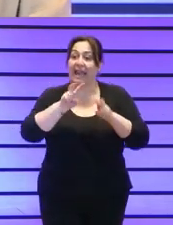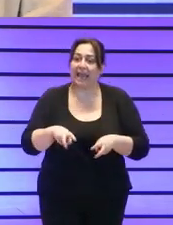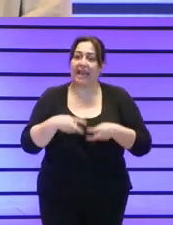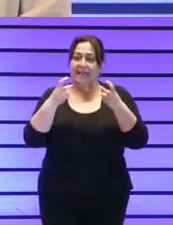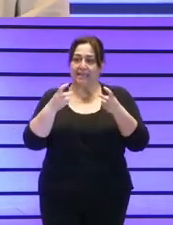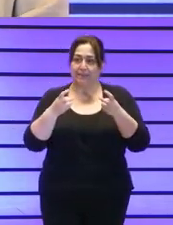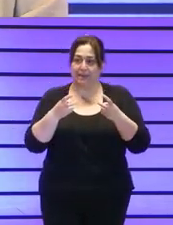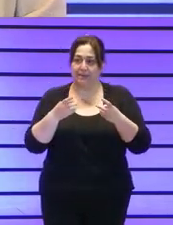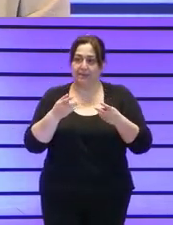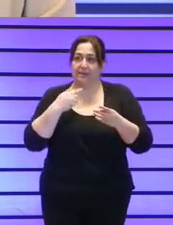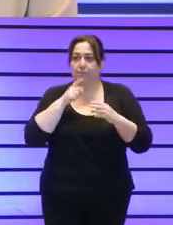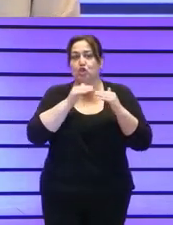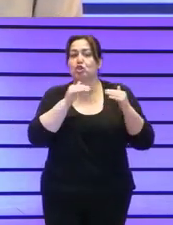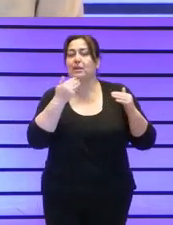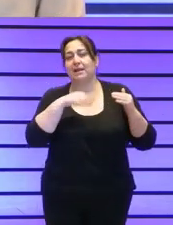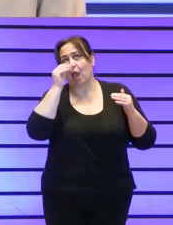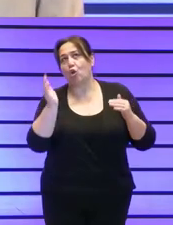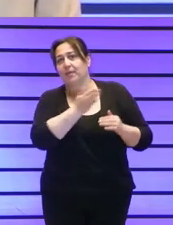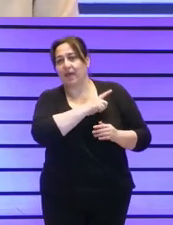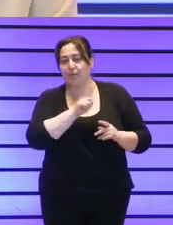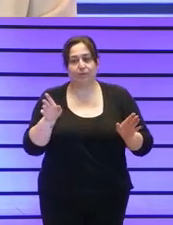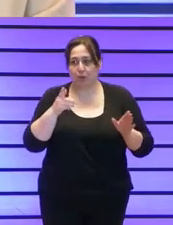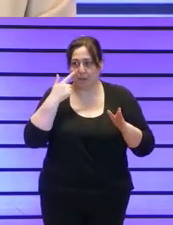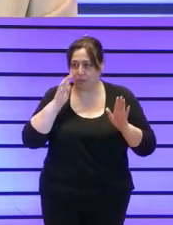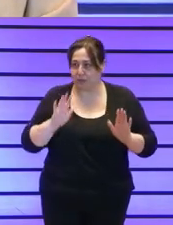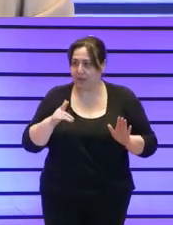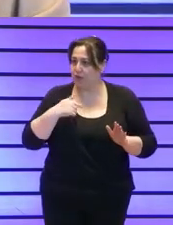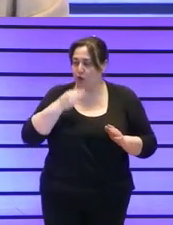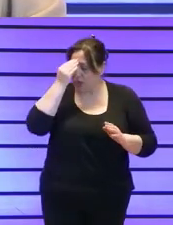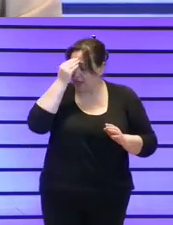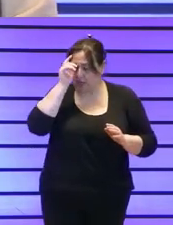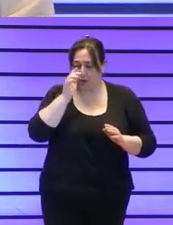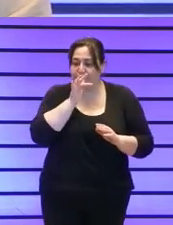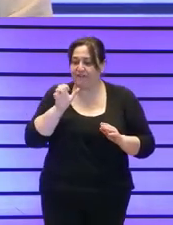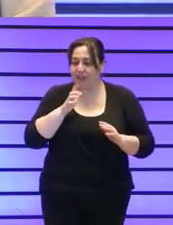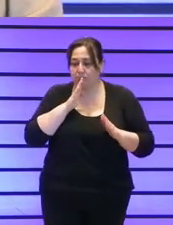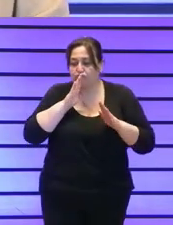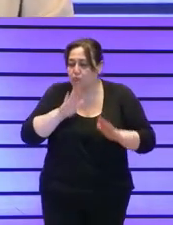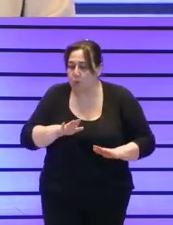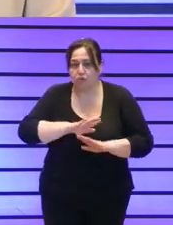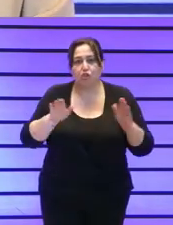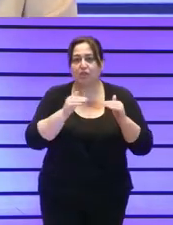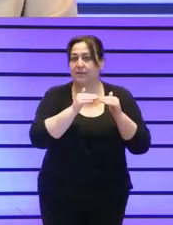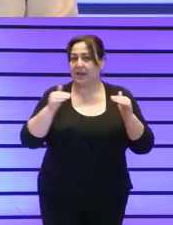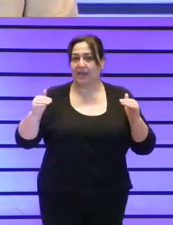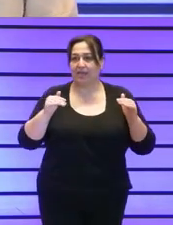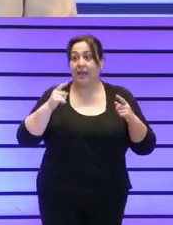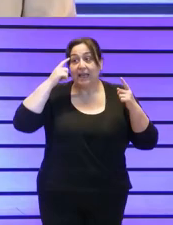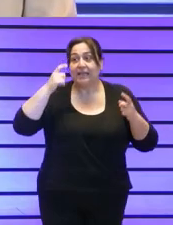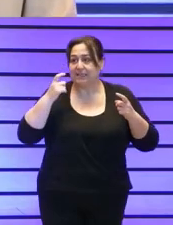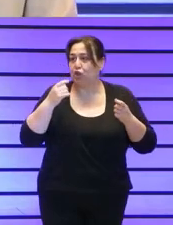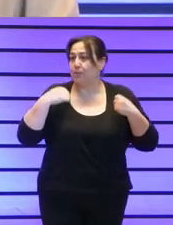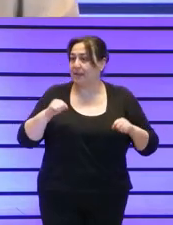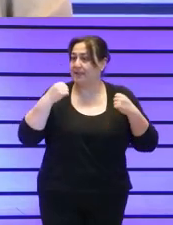quedó atrás, ¿no? Vamos a ver, yo soy una creyente de la sostenibilidad, intento ser practicante, creo que es